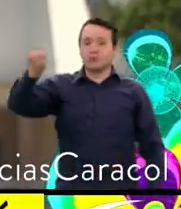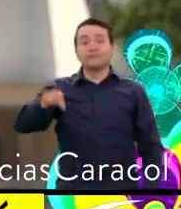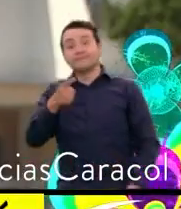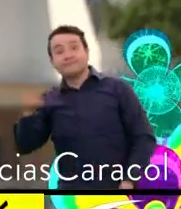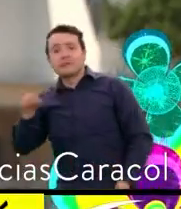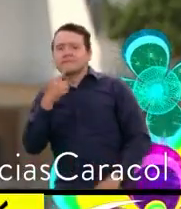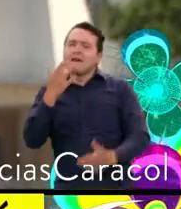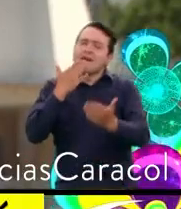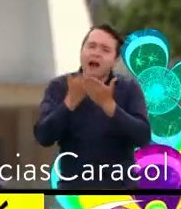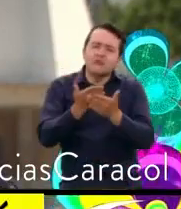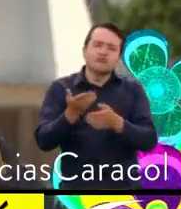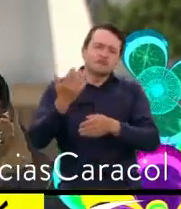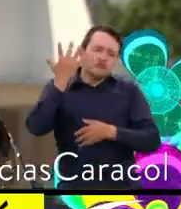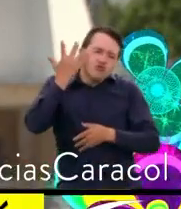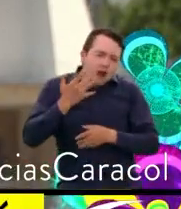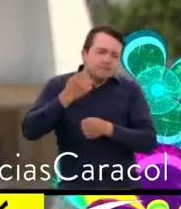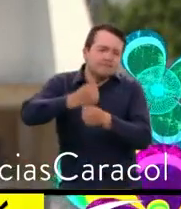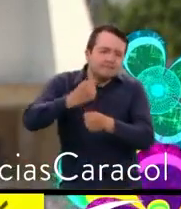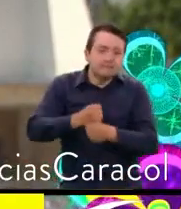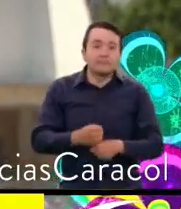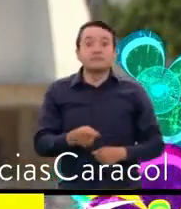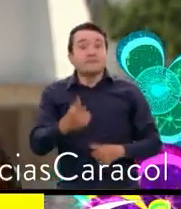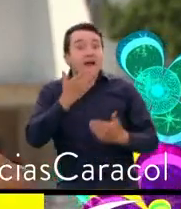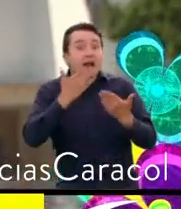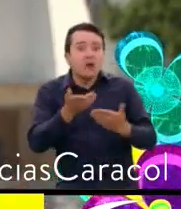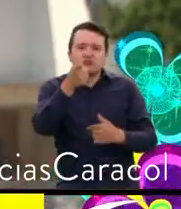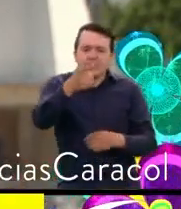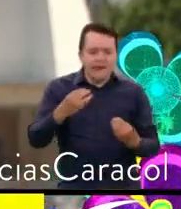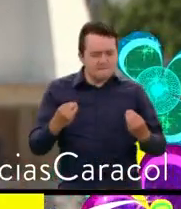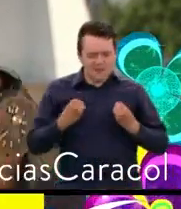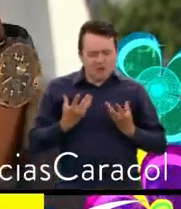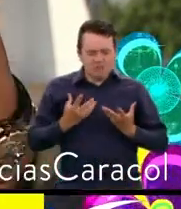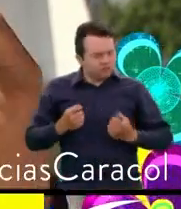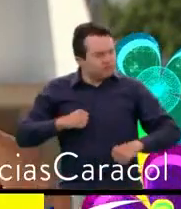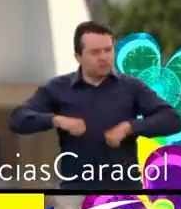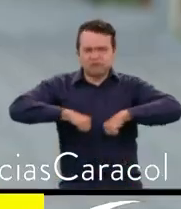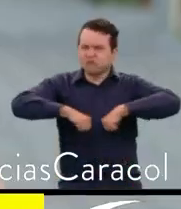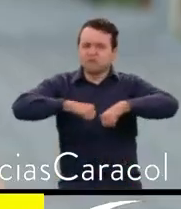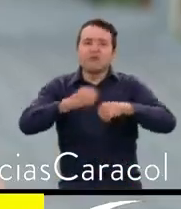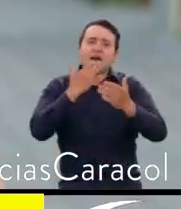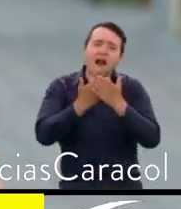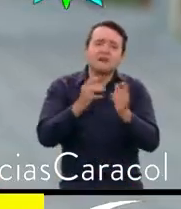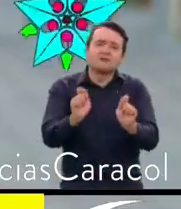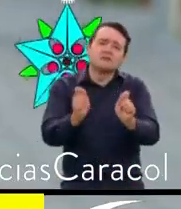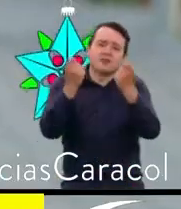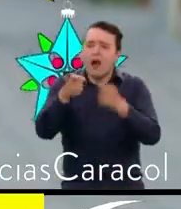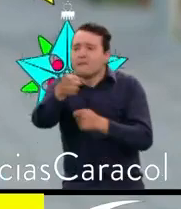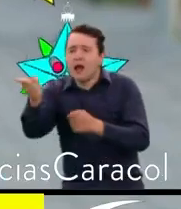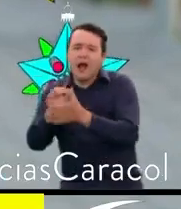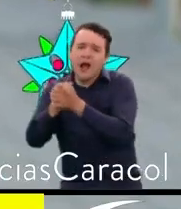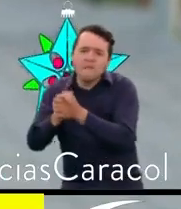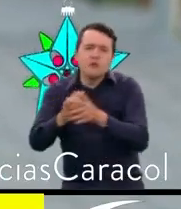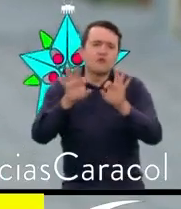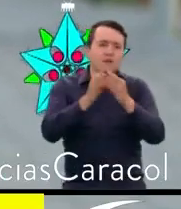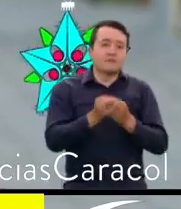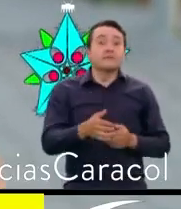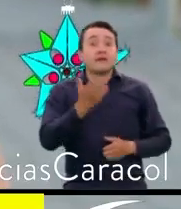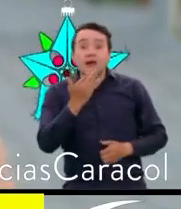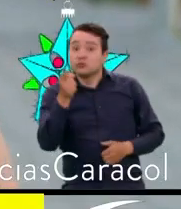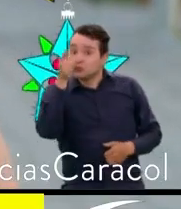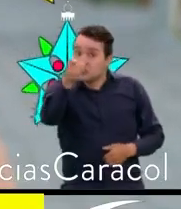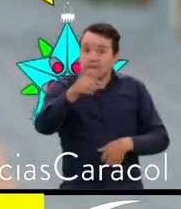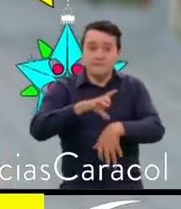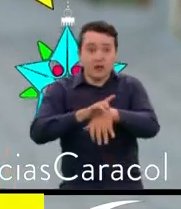labor gracias por exponer sus vidas y salvar las de mis familiares de mis amigos a ti que eres médico así quieren